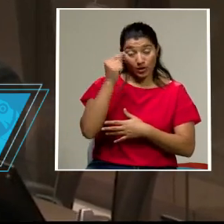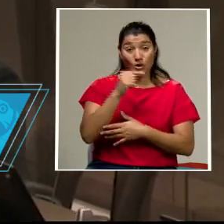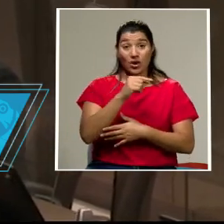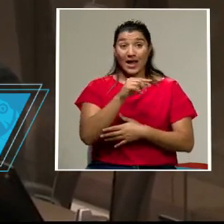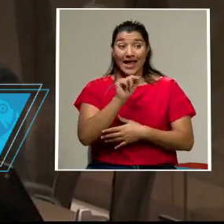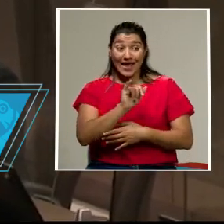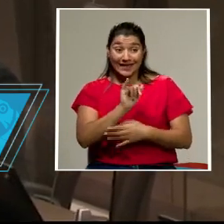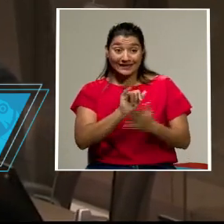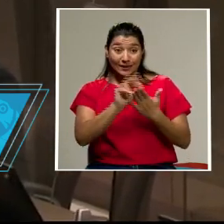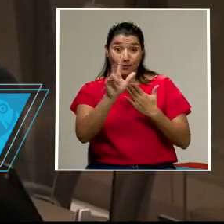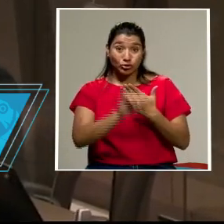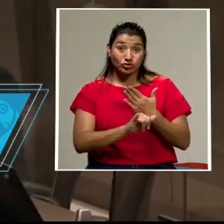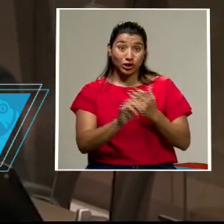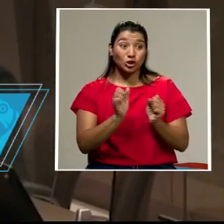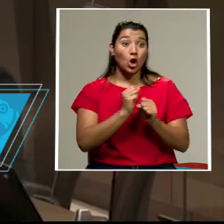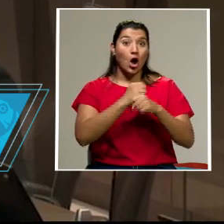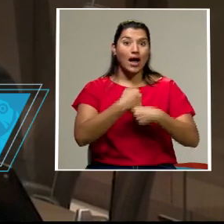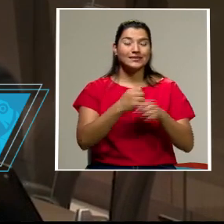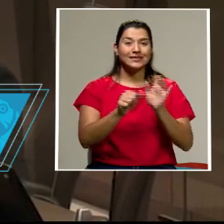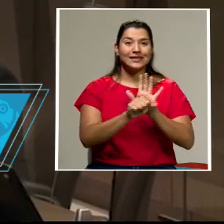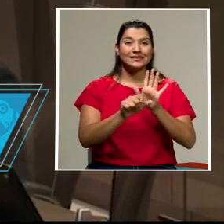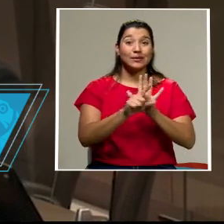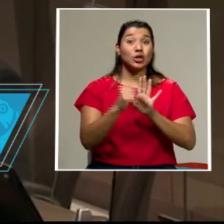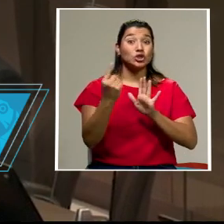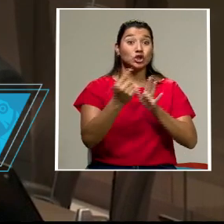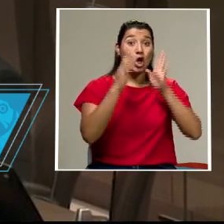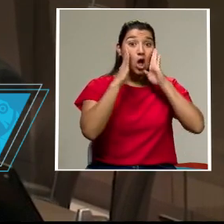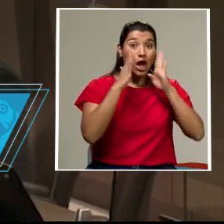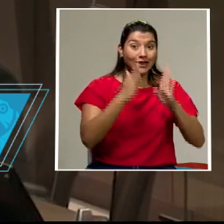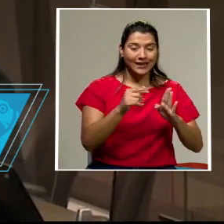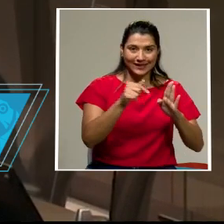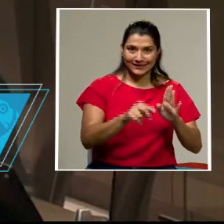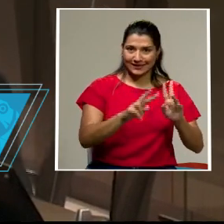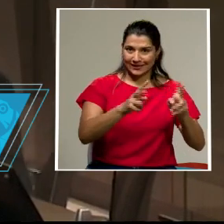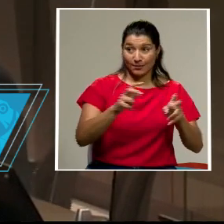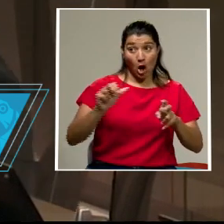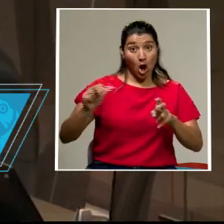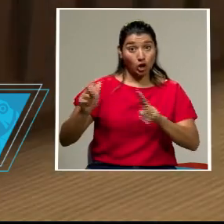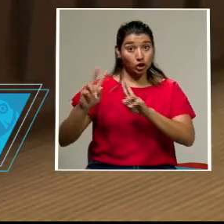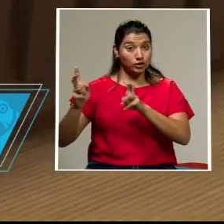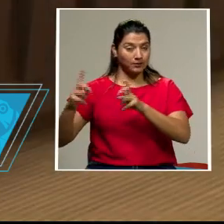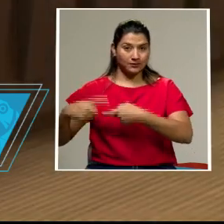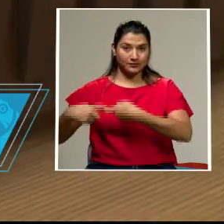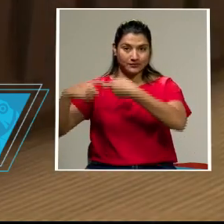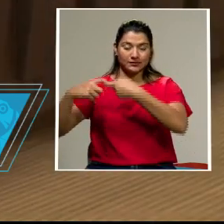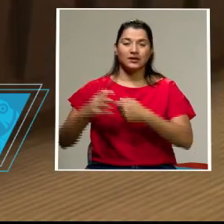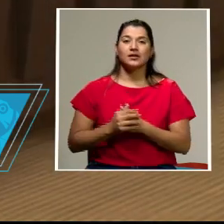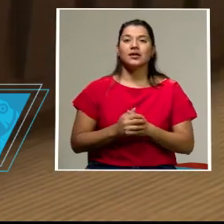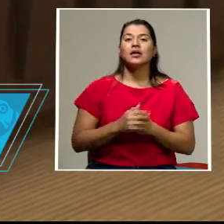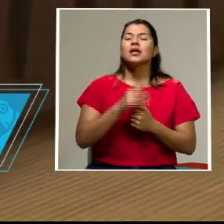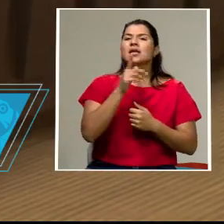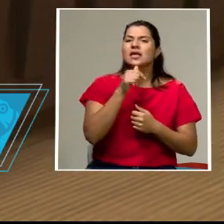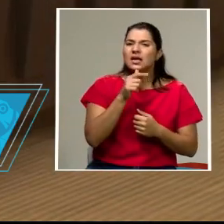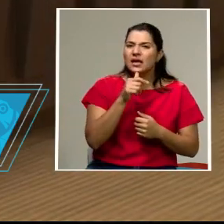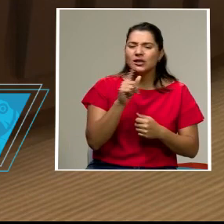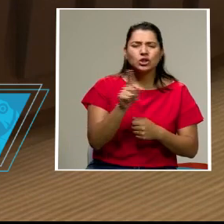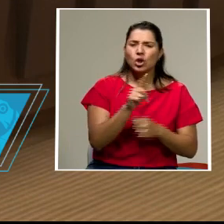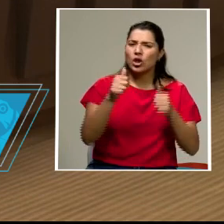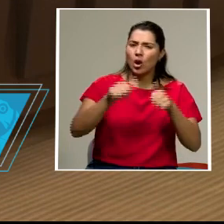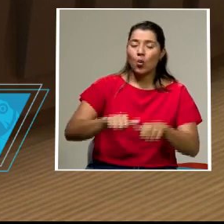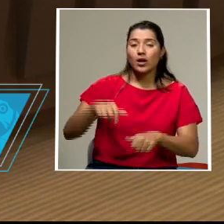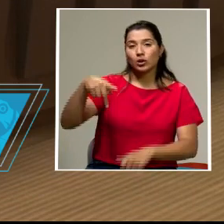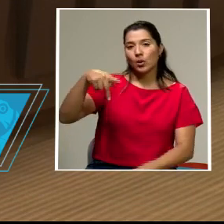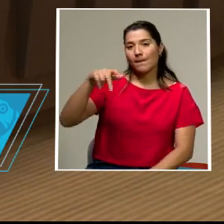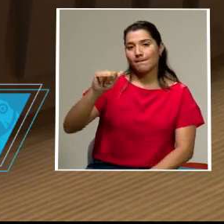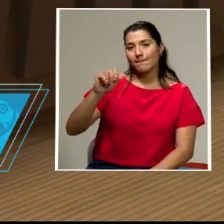la discusión únicamente de esta reforma. La oposición principal a lo interno de la bancada la tienen la diputada Paola Vega y el diputado